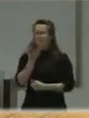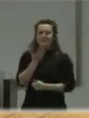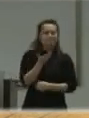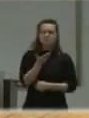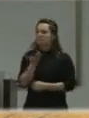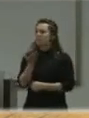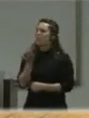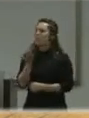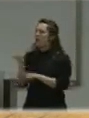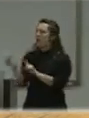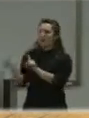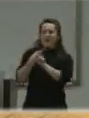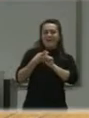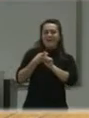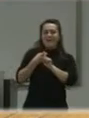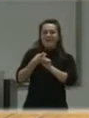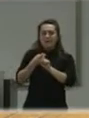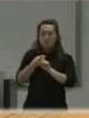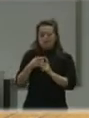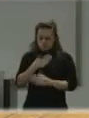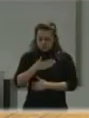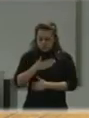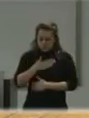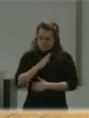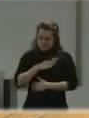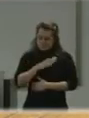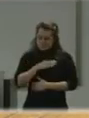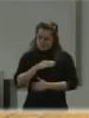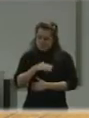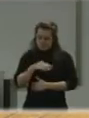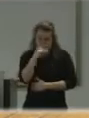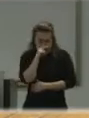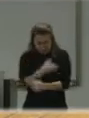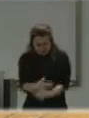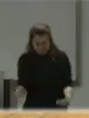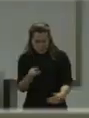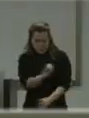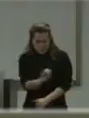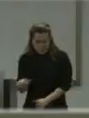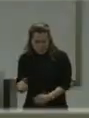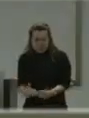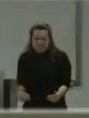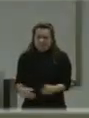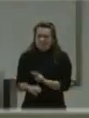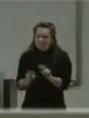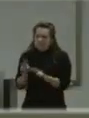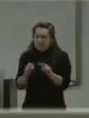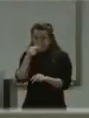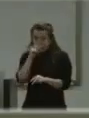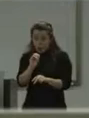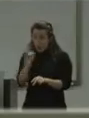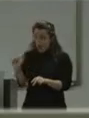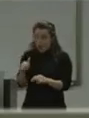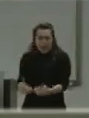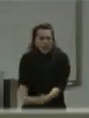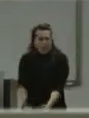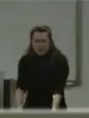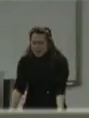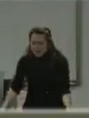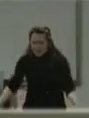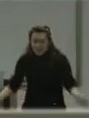no cómo cómo nuestra afectividad y desde niños o niñas uno empieza a ver que los niños y las niñas desde muy